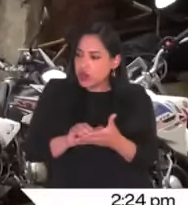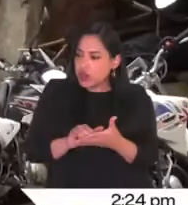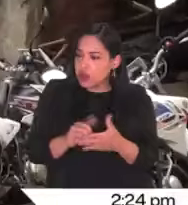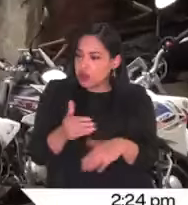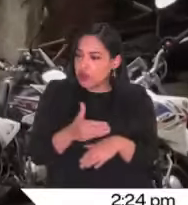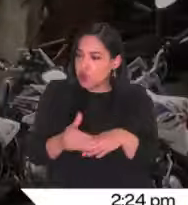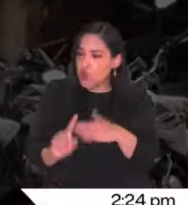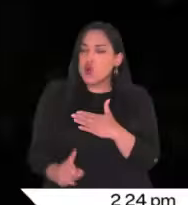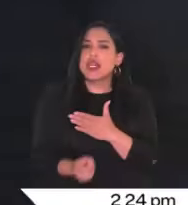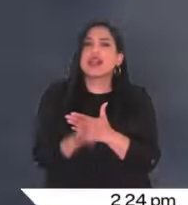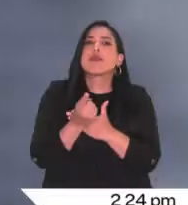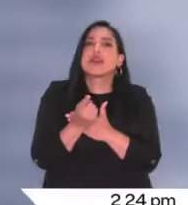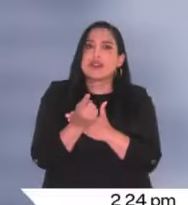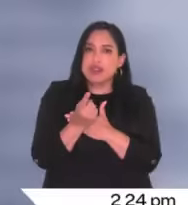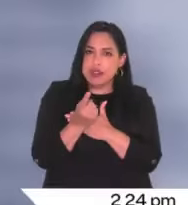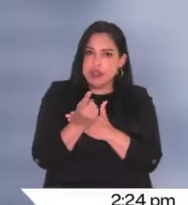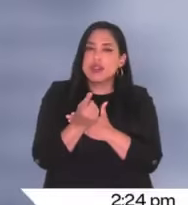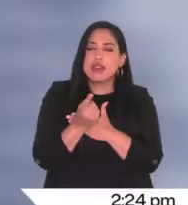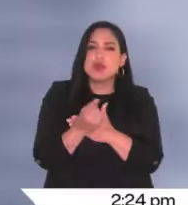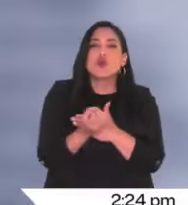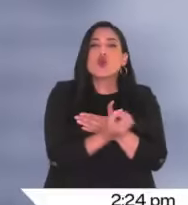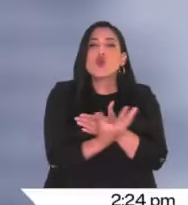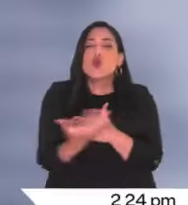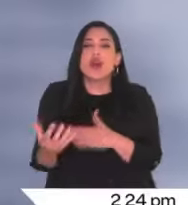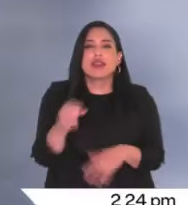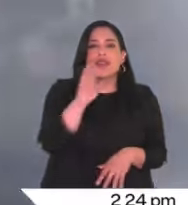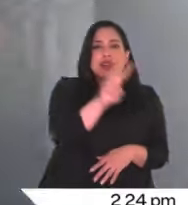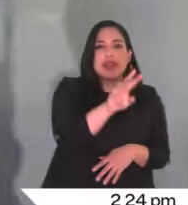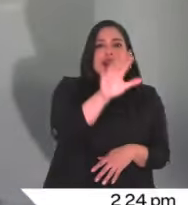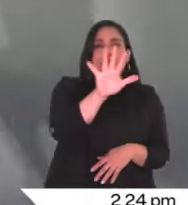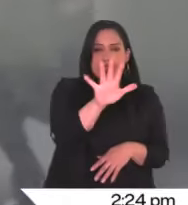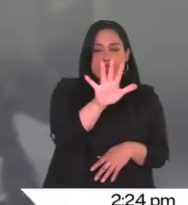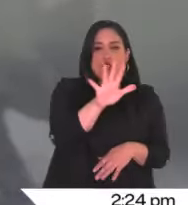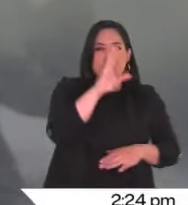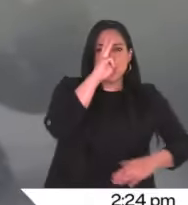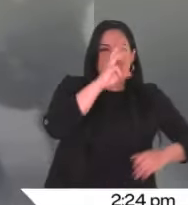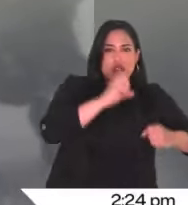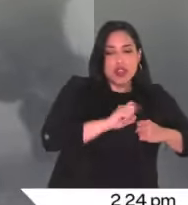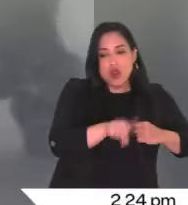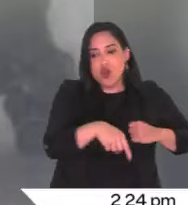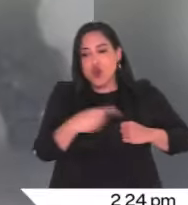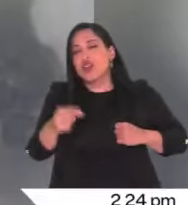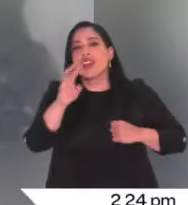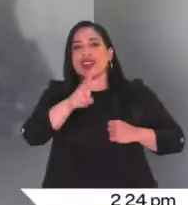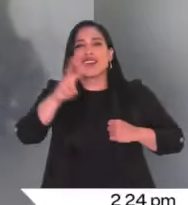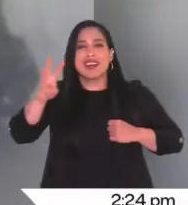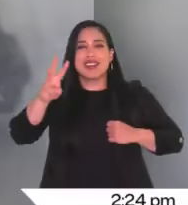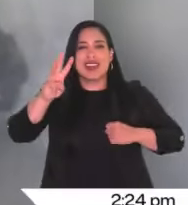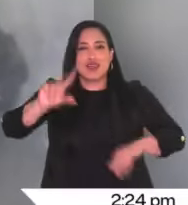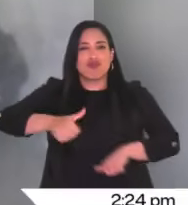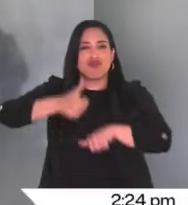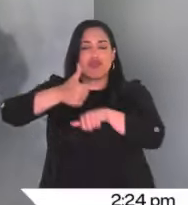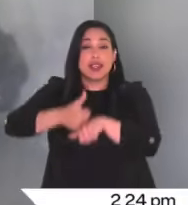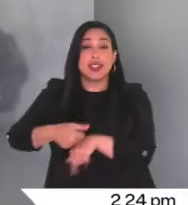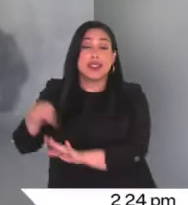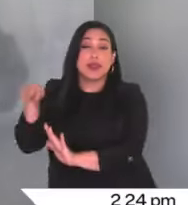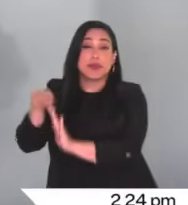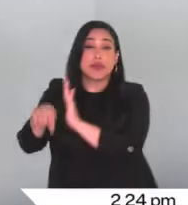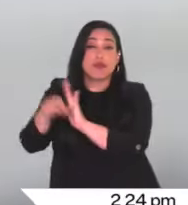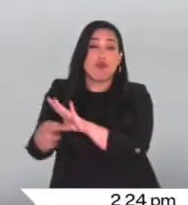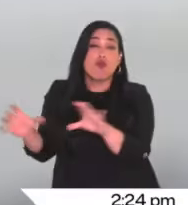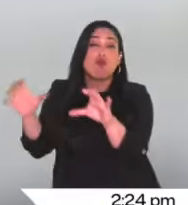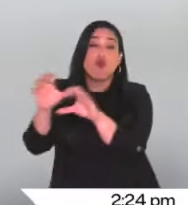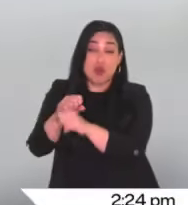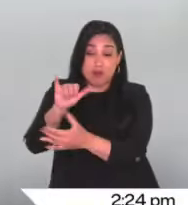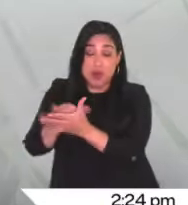hasta la 1 de la mañana. 35 soldados y 3 suboficiales del ejército fueron asesinados esa noche y desde